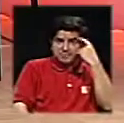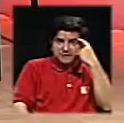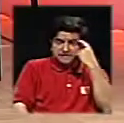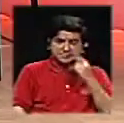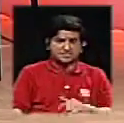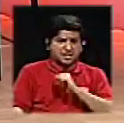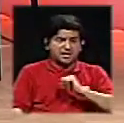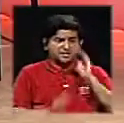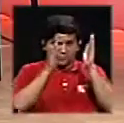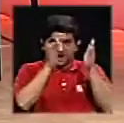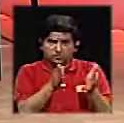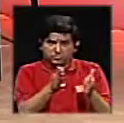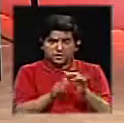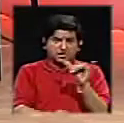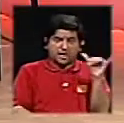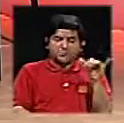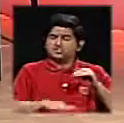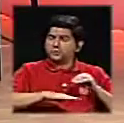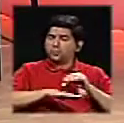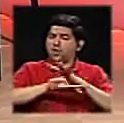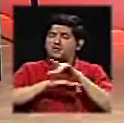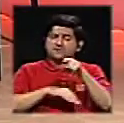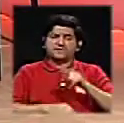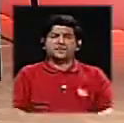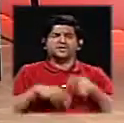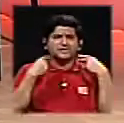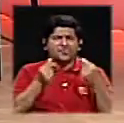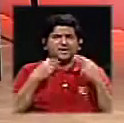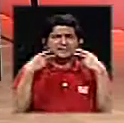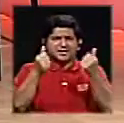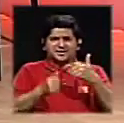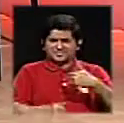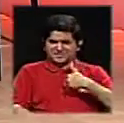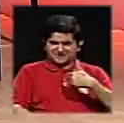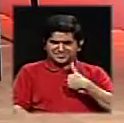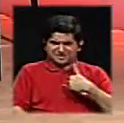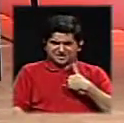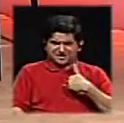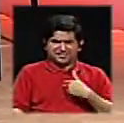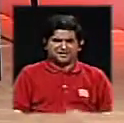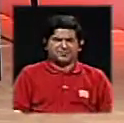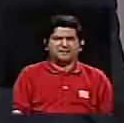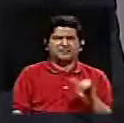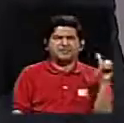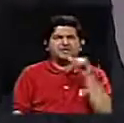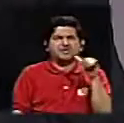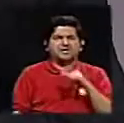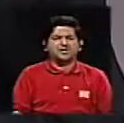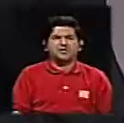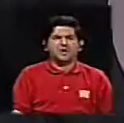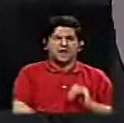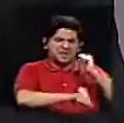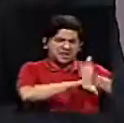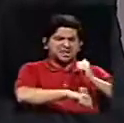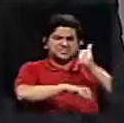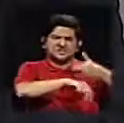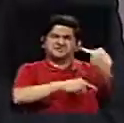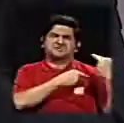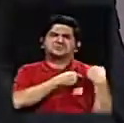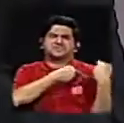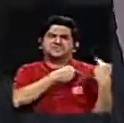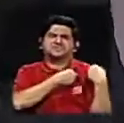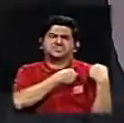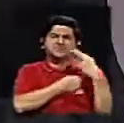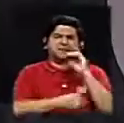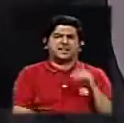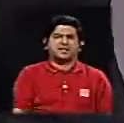en las autoridades, y también el efecto que esa premura tiene sobre el sentar responsabilidades y